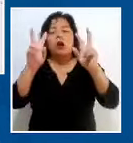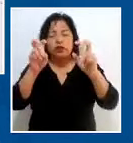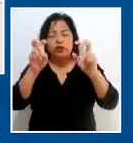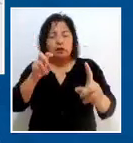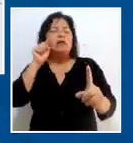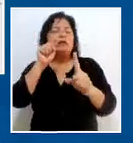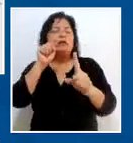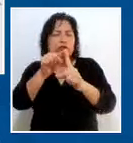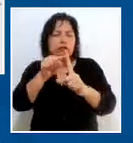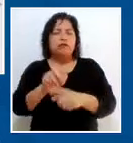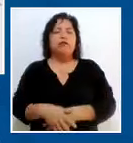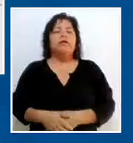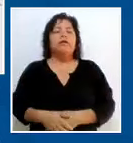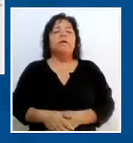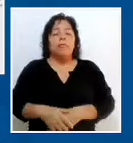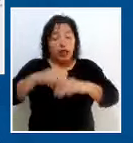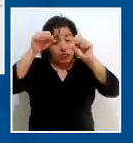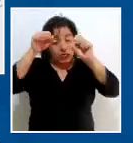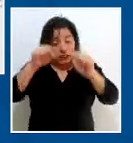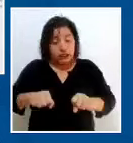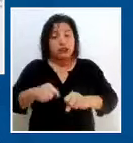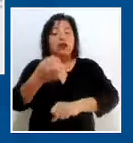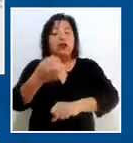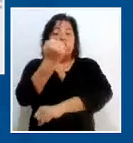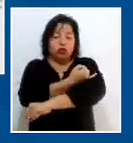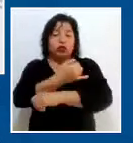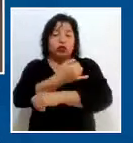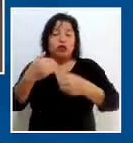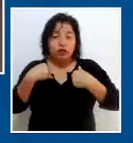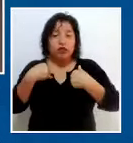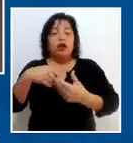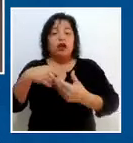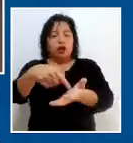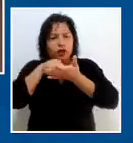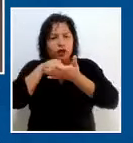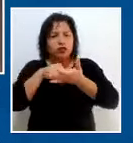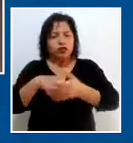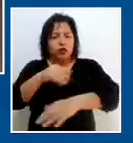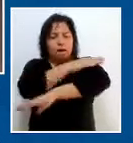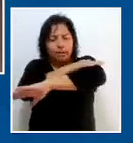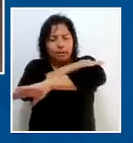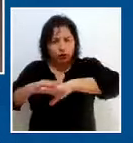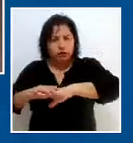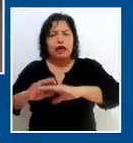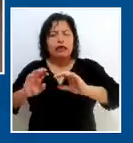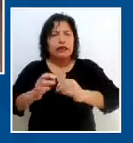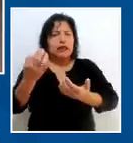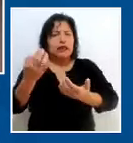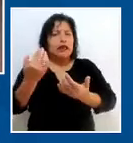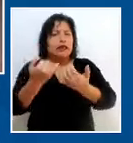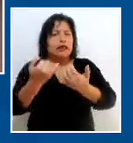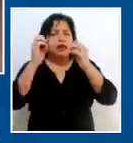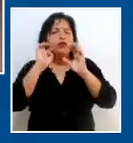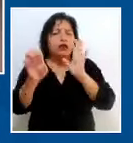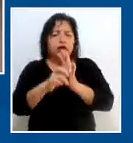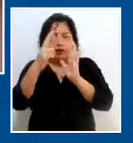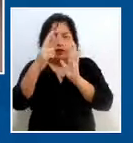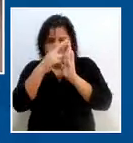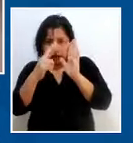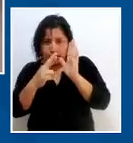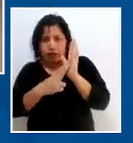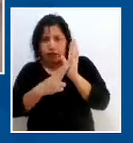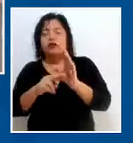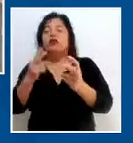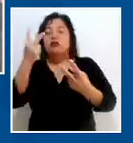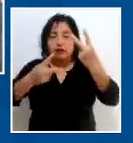concretos. Existen obligaciones en tener actualizada esta información. Por ejemplo, el registro de visitas tiene que estar actualizado en